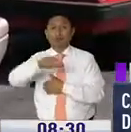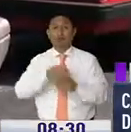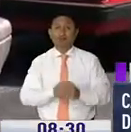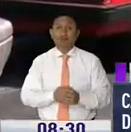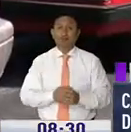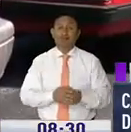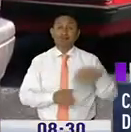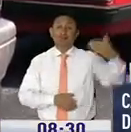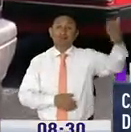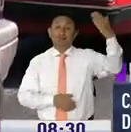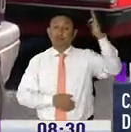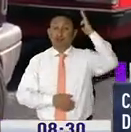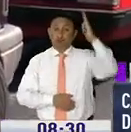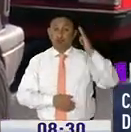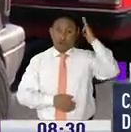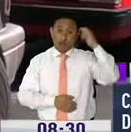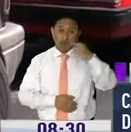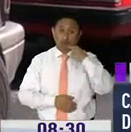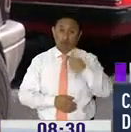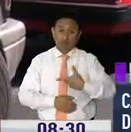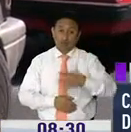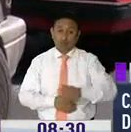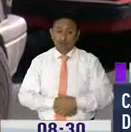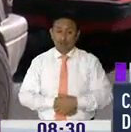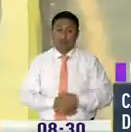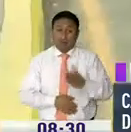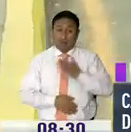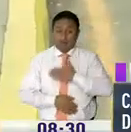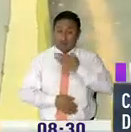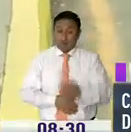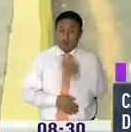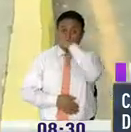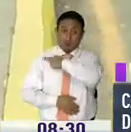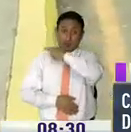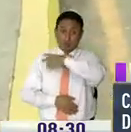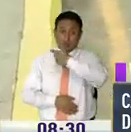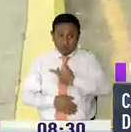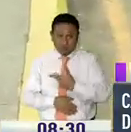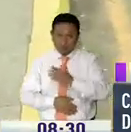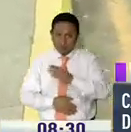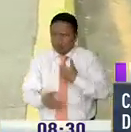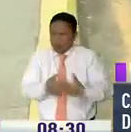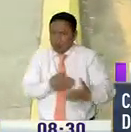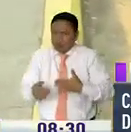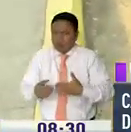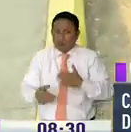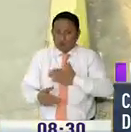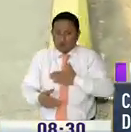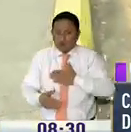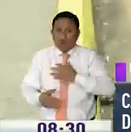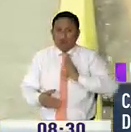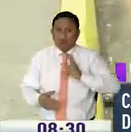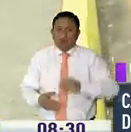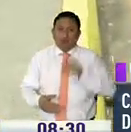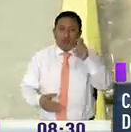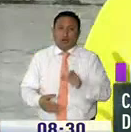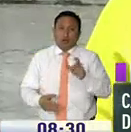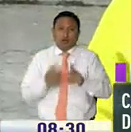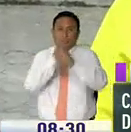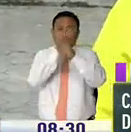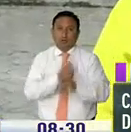Benavides, alcalde de Tulcán, enfáticamente manifestó que pese a no ser autorizado por las autoridades nacionales, lo hace por la salud de sus